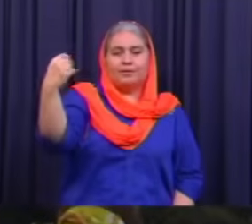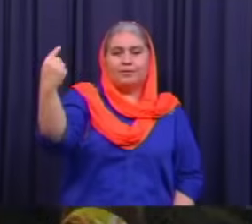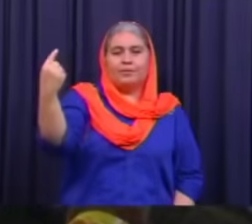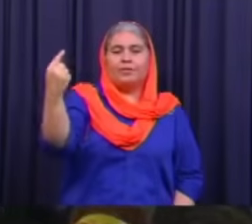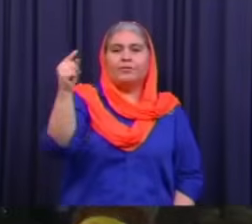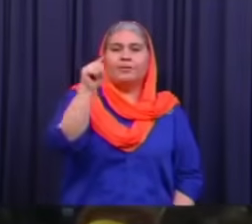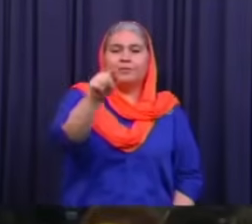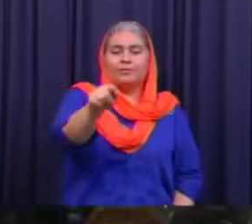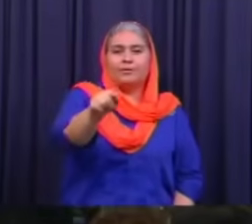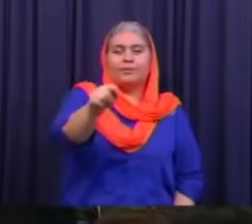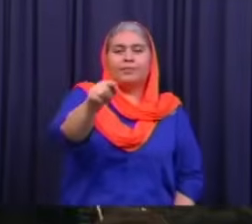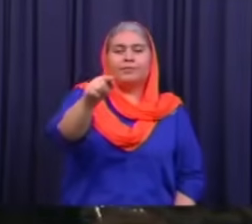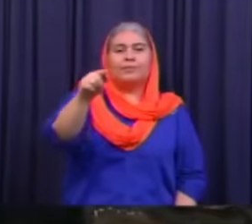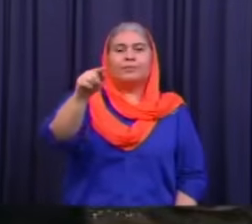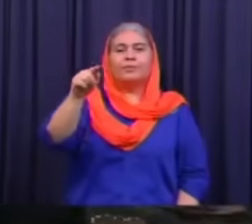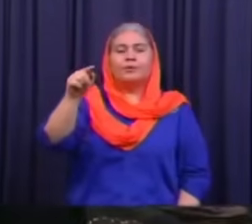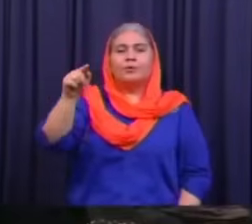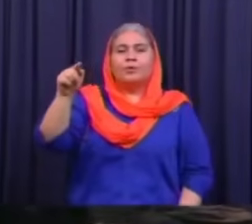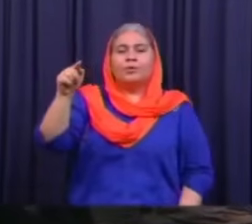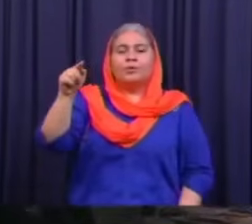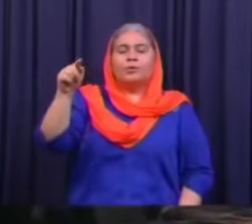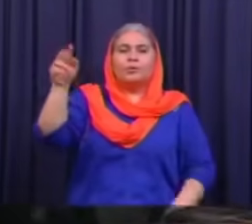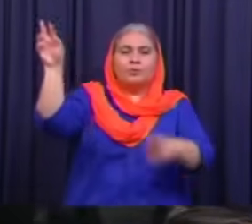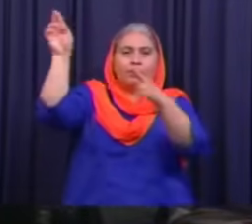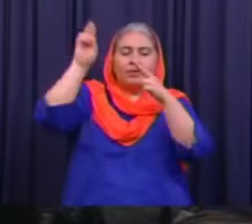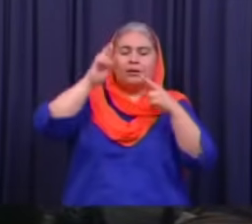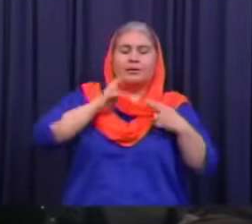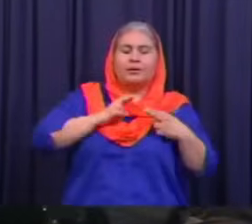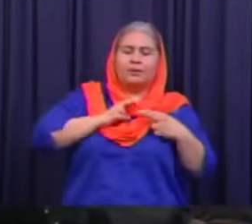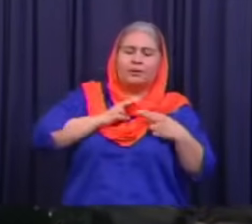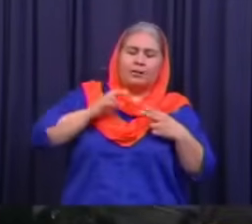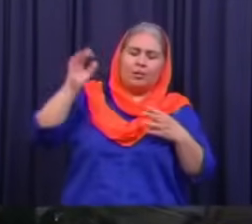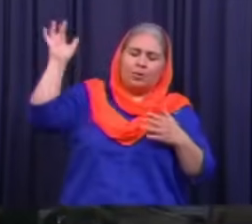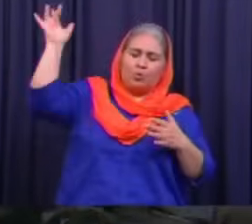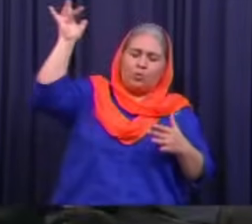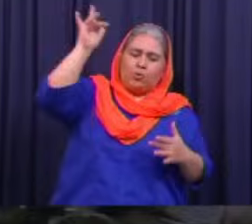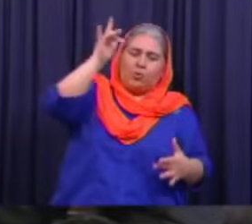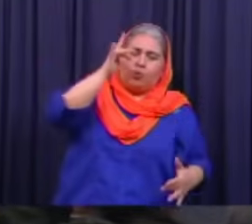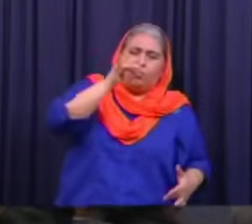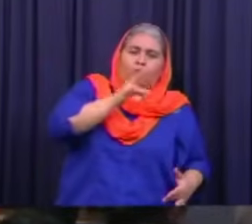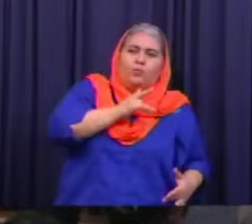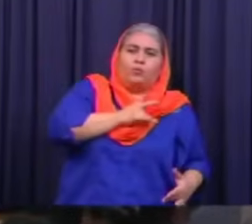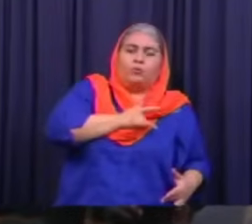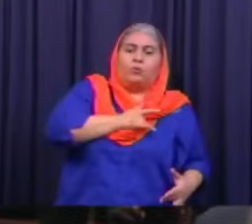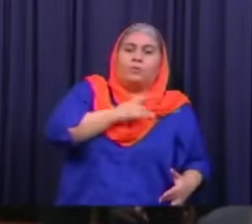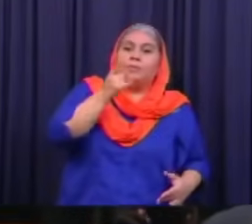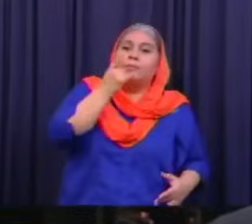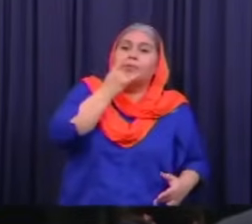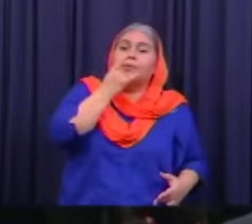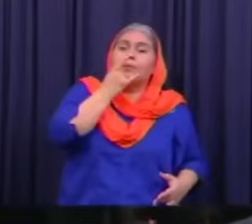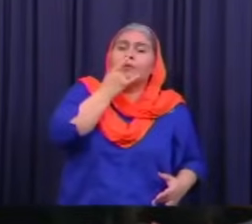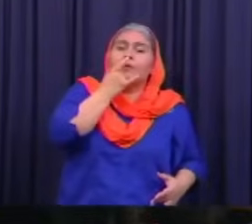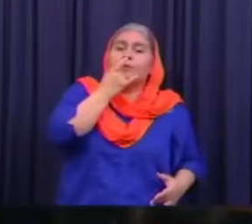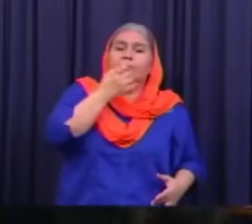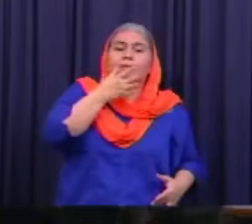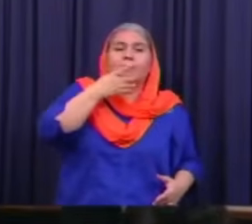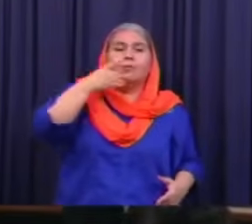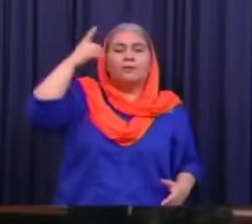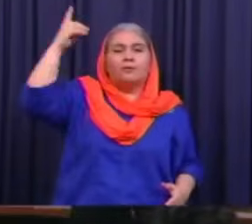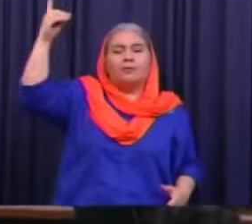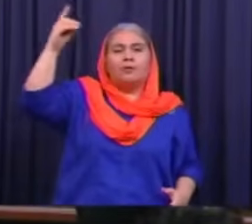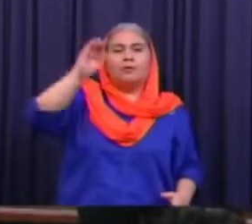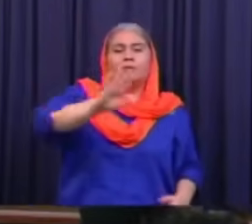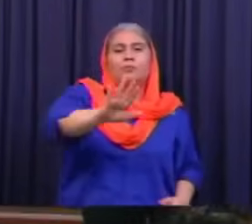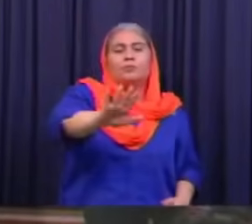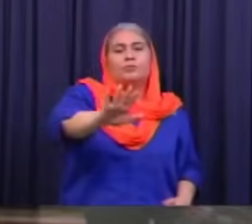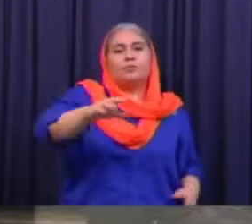reciba el toque el perdón de Dios a su vida Gloria a Dios han pasado varios niños aquí Viene otro niño